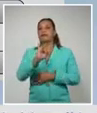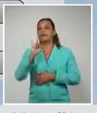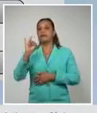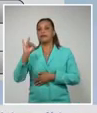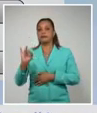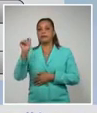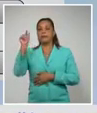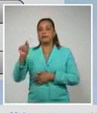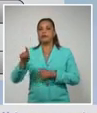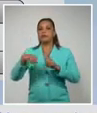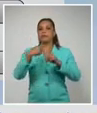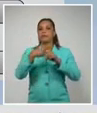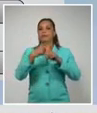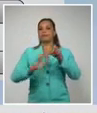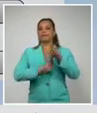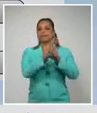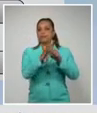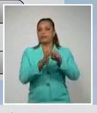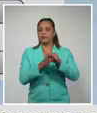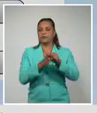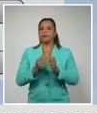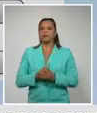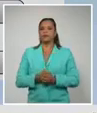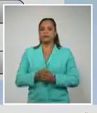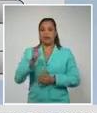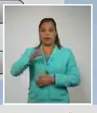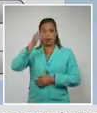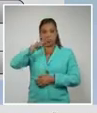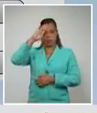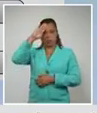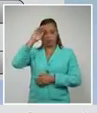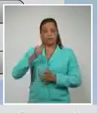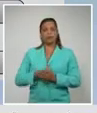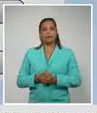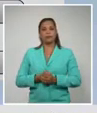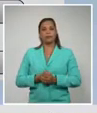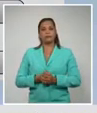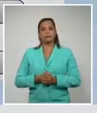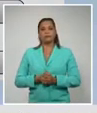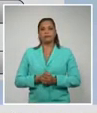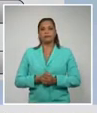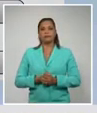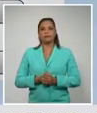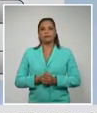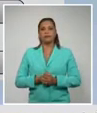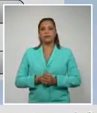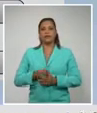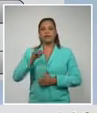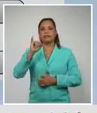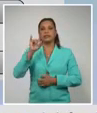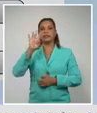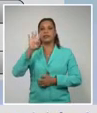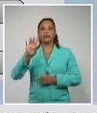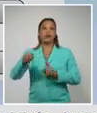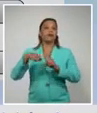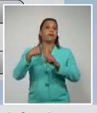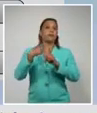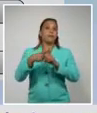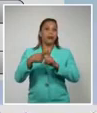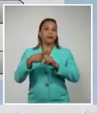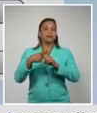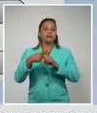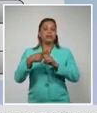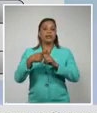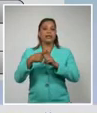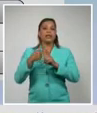con COVID-19 en Cuba. Estamos hablando de 64 más que los que se habían diagnosticado